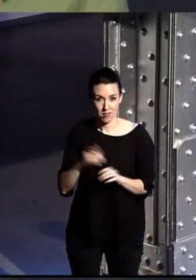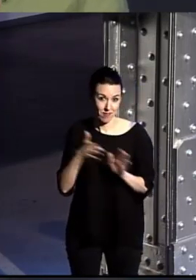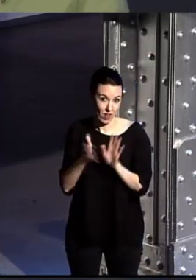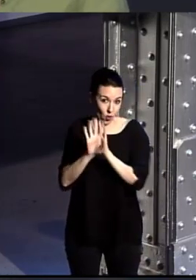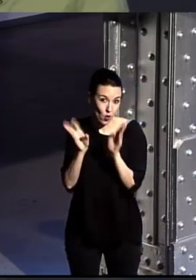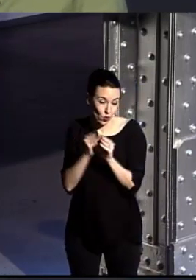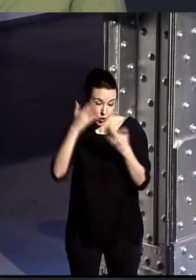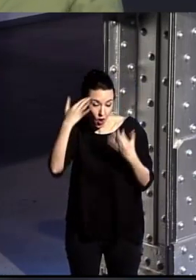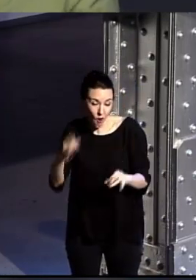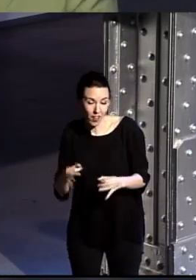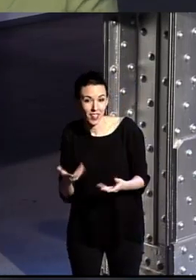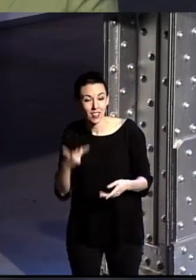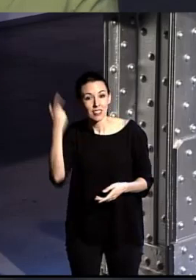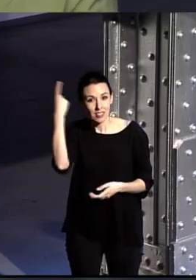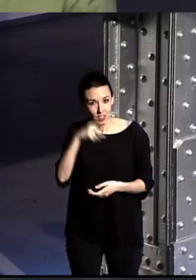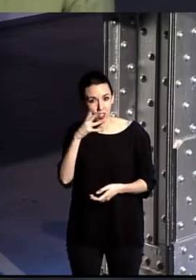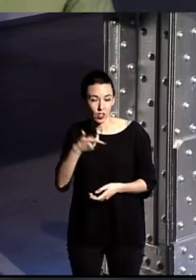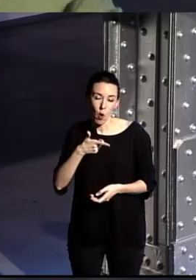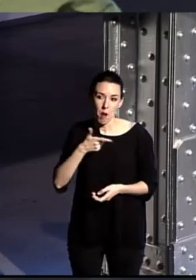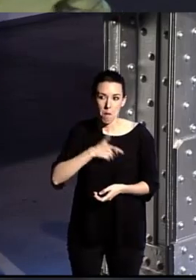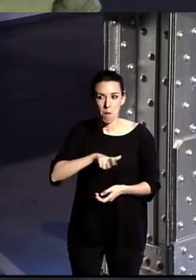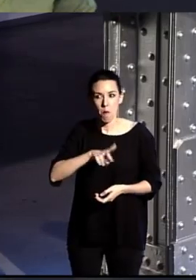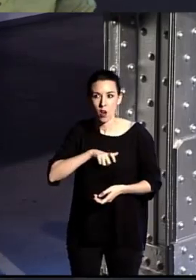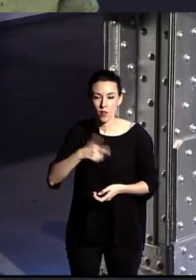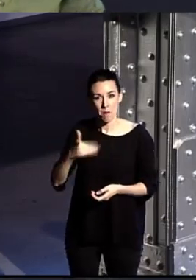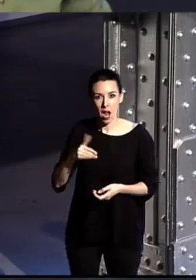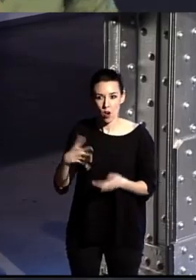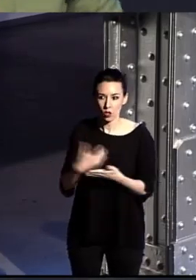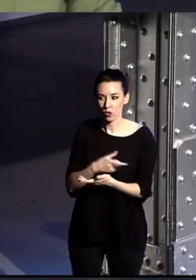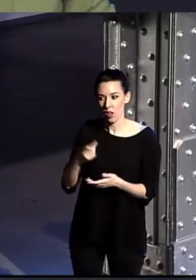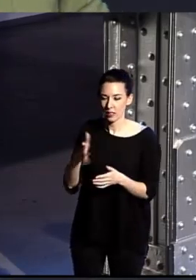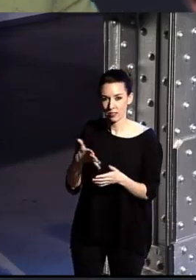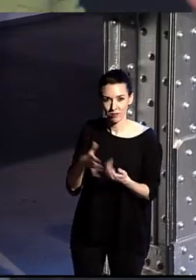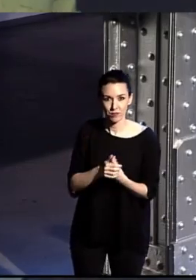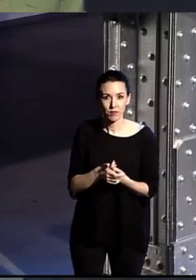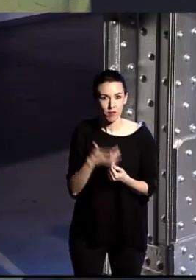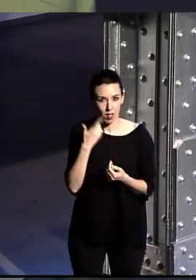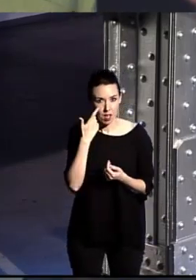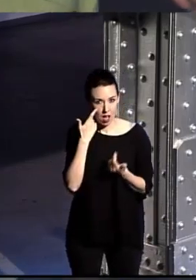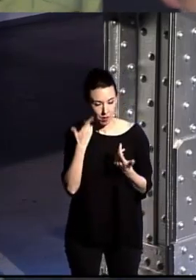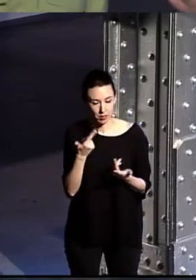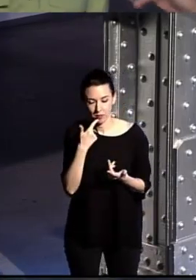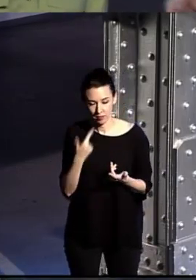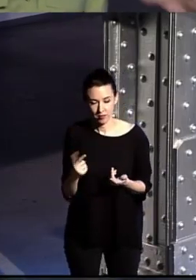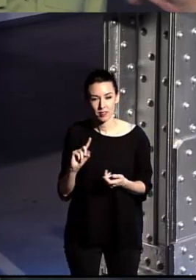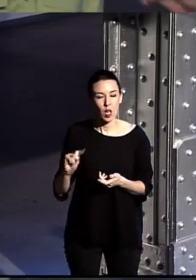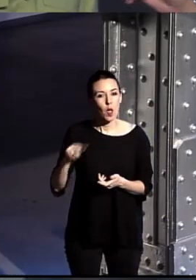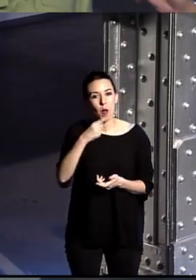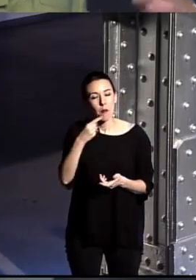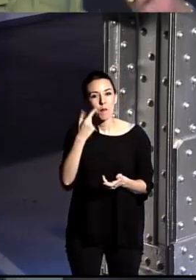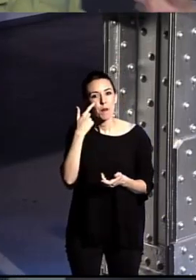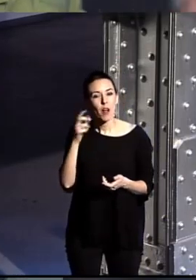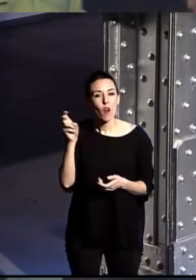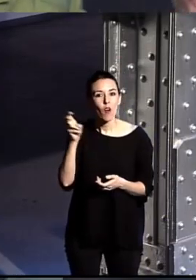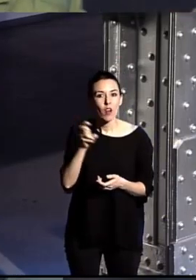conclusión lógica, es decir, que yo estoy haciendo de Polimalo, veo que al final estáis todas más bien... Sí, no, pero, a ver, yo quería decir primero que lo de